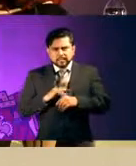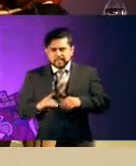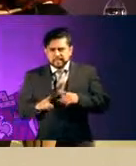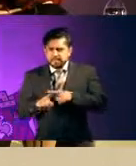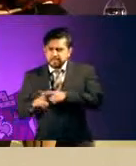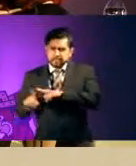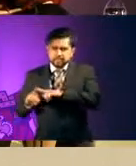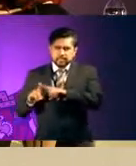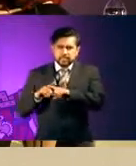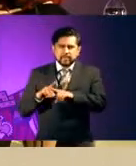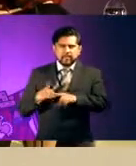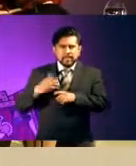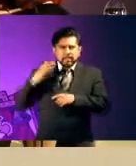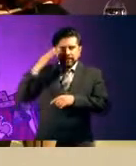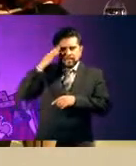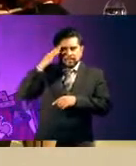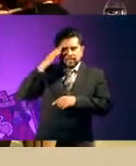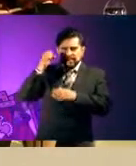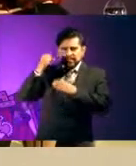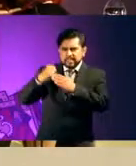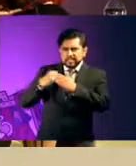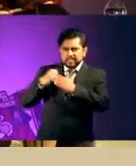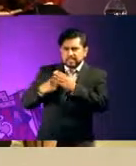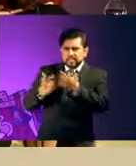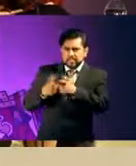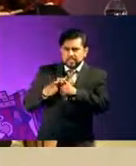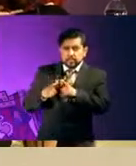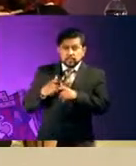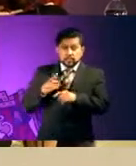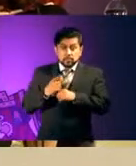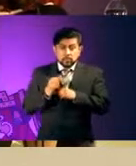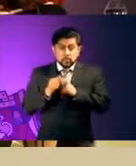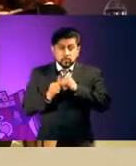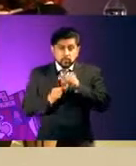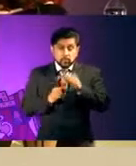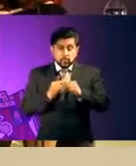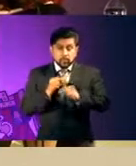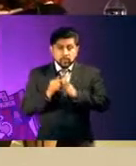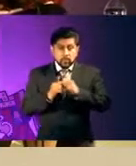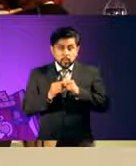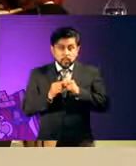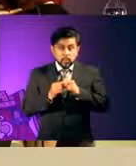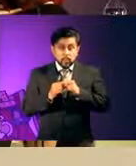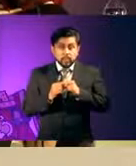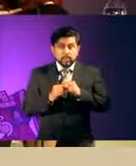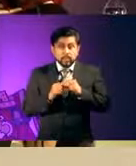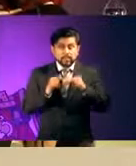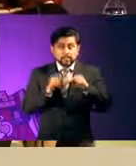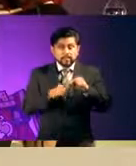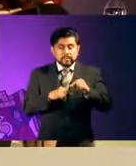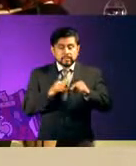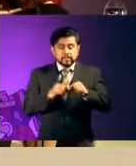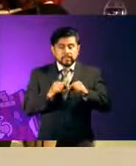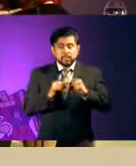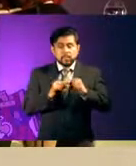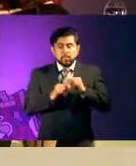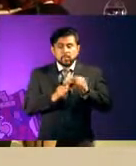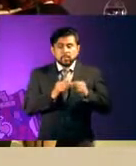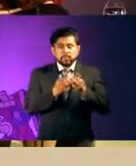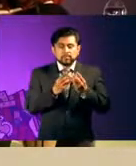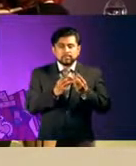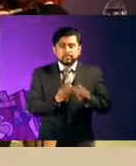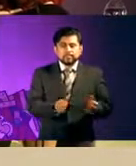y entonces vamos teniendo ese hueco que durante mucho tiempo fue la